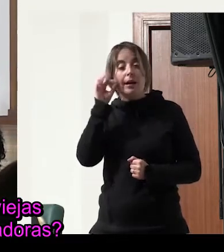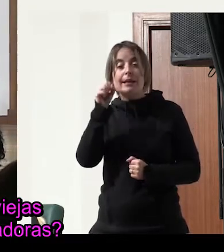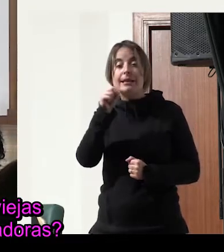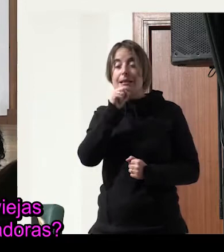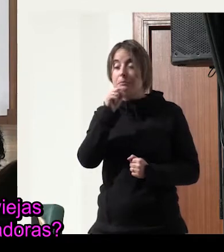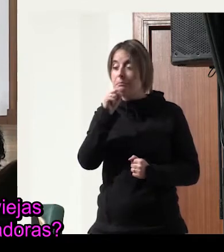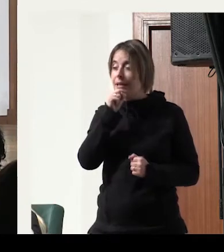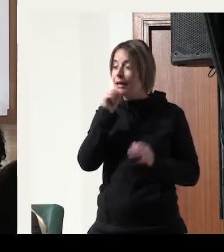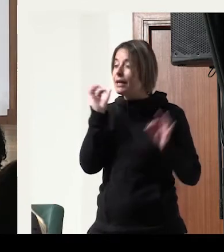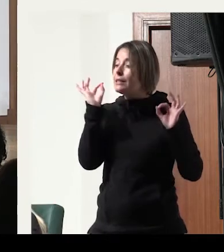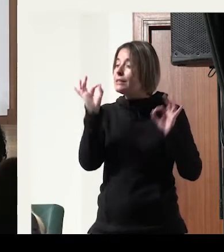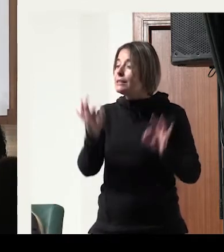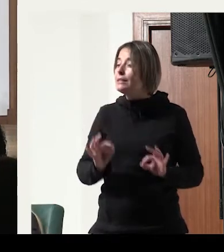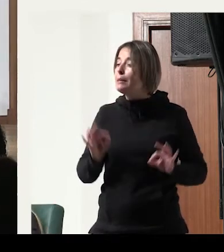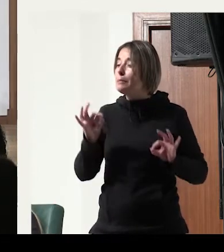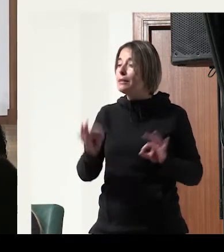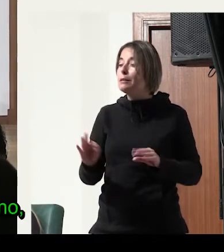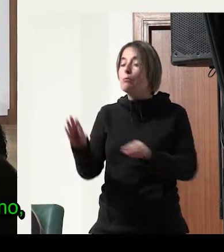las cuidadoras?